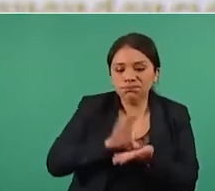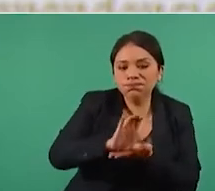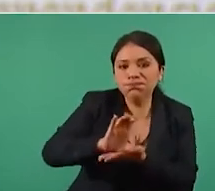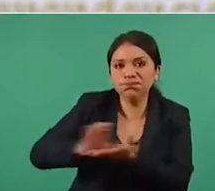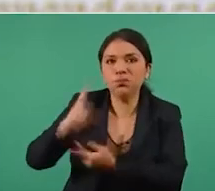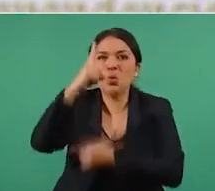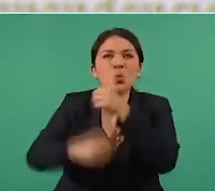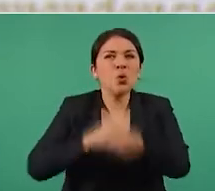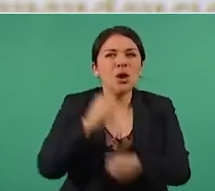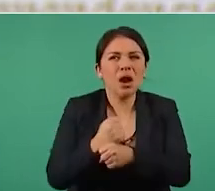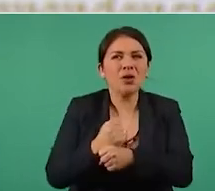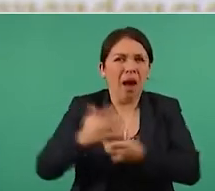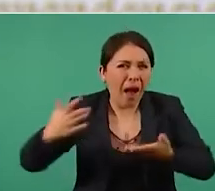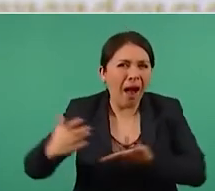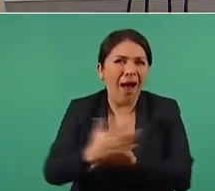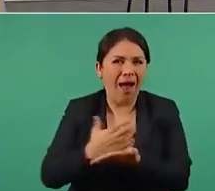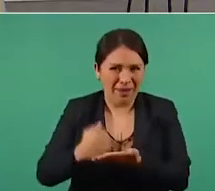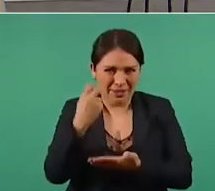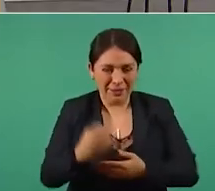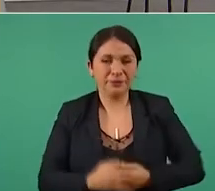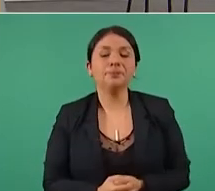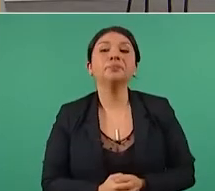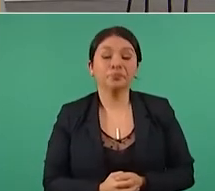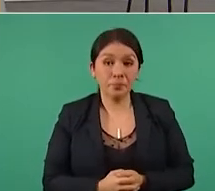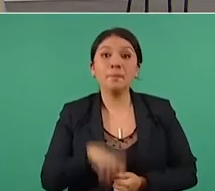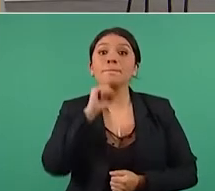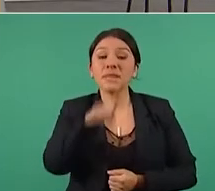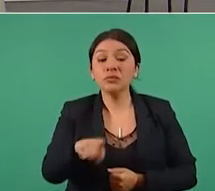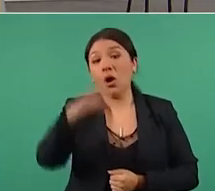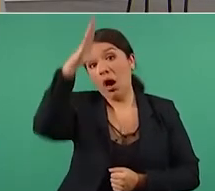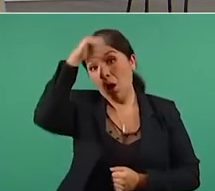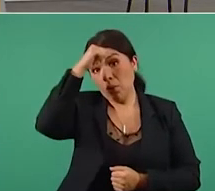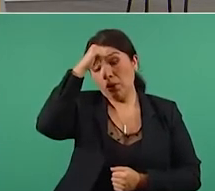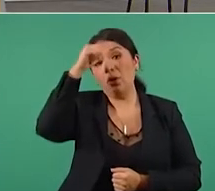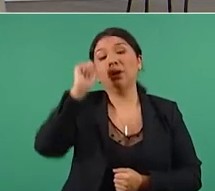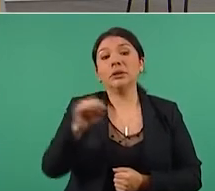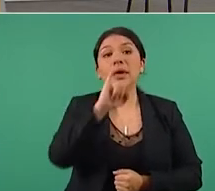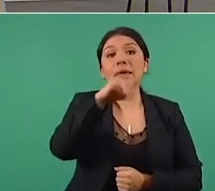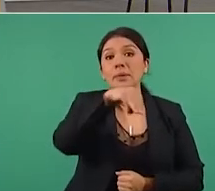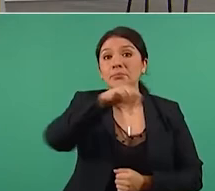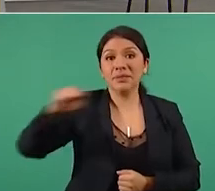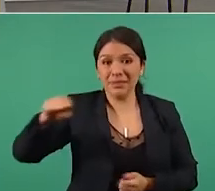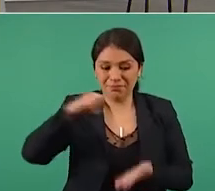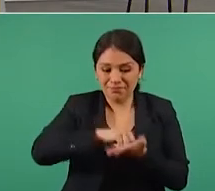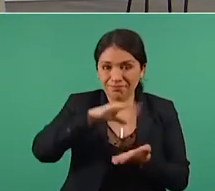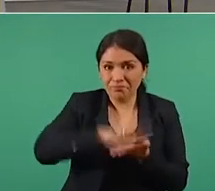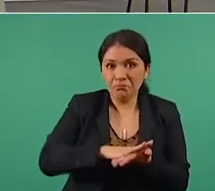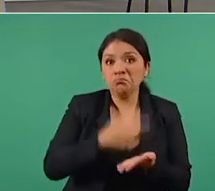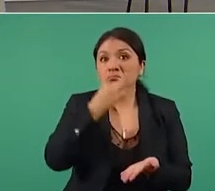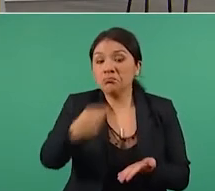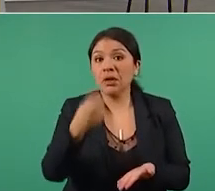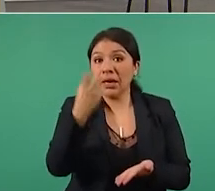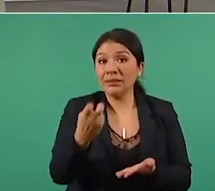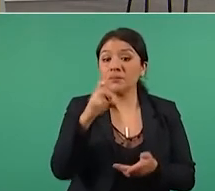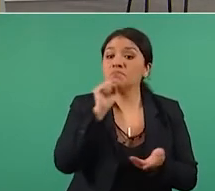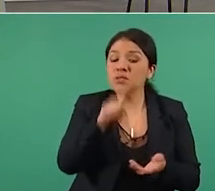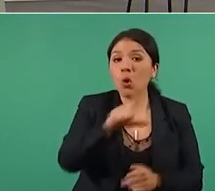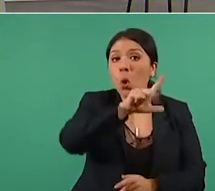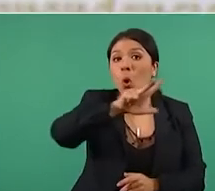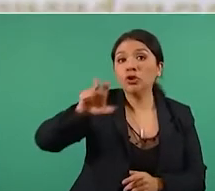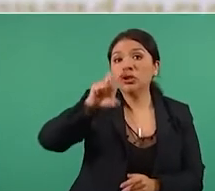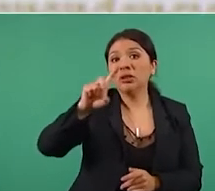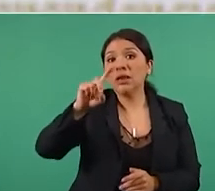utilidades. También mencionar que, de acuerdo a los datos del Instituto Mexicano del Seguro Social, en estos 830